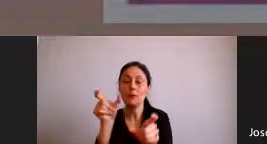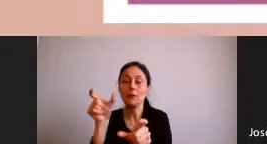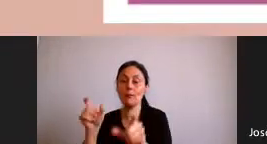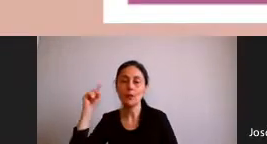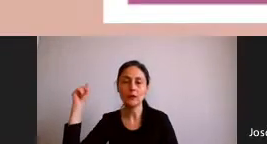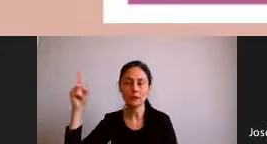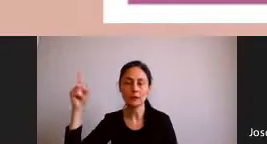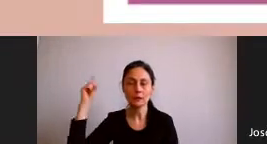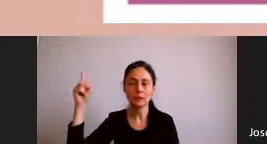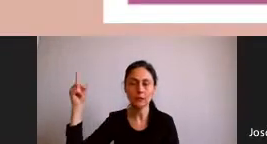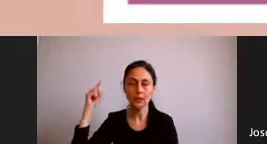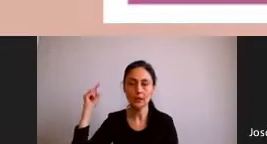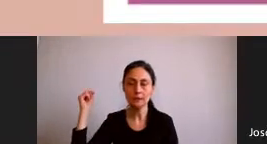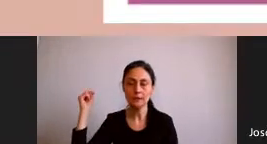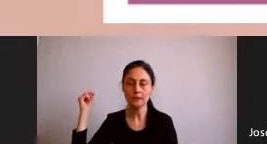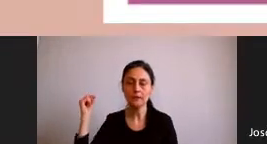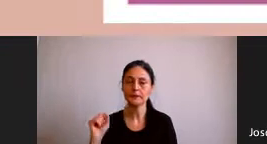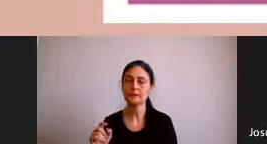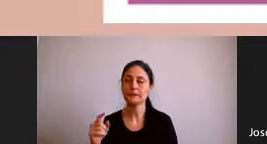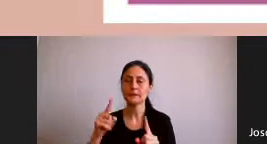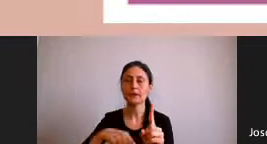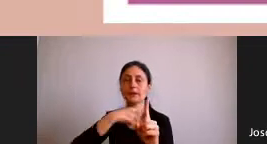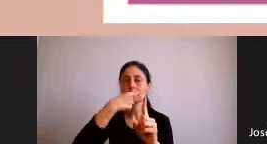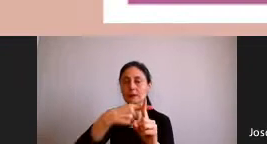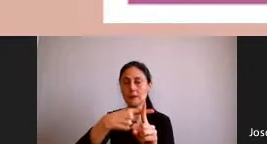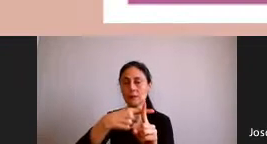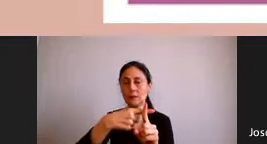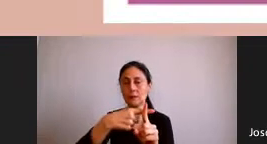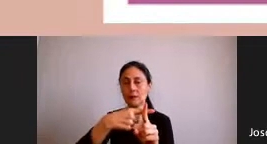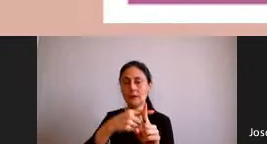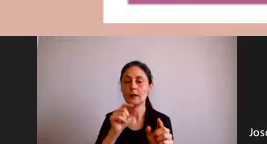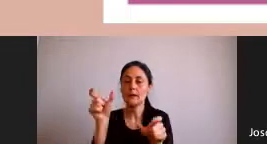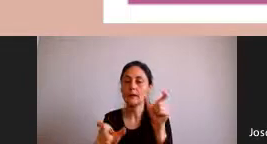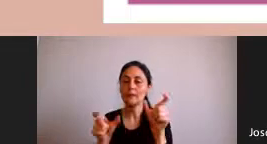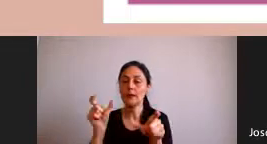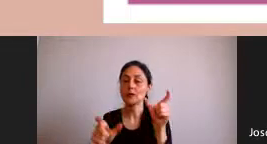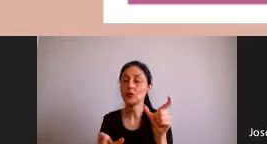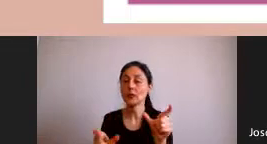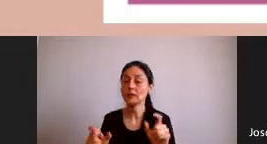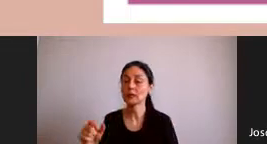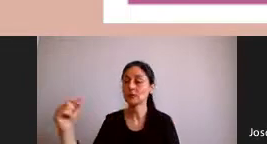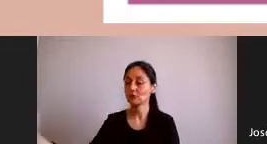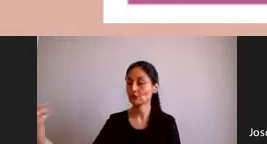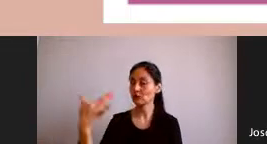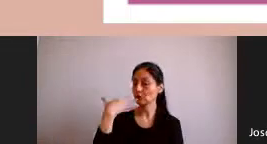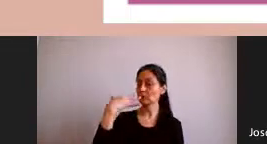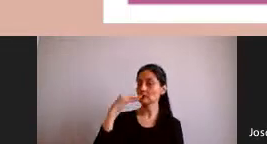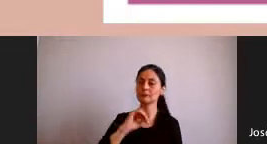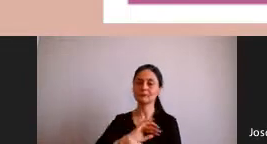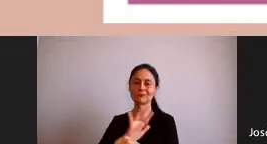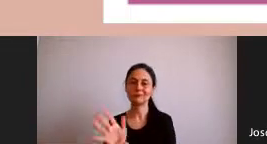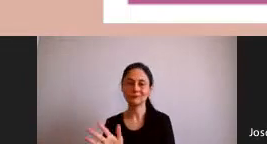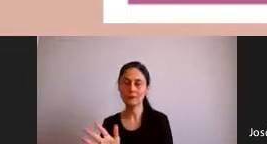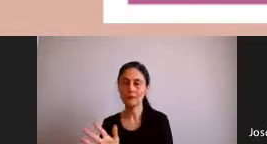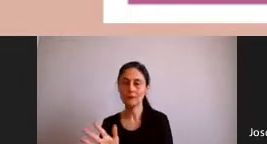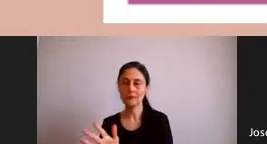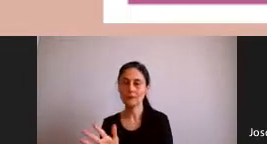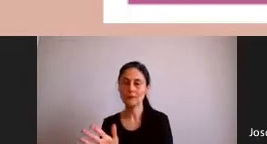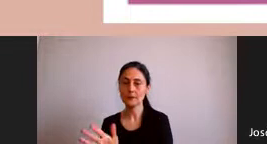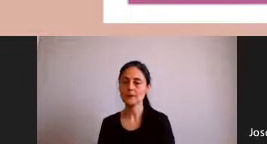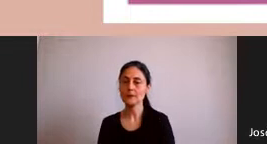sumamos a eso lo que ocurre en personas que fueron efectivamente contagiadas por COVID y que dentro de ellas incluso aquellas que tuvieron que